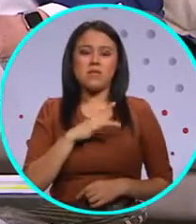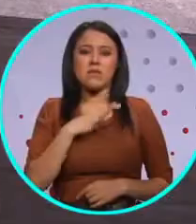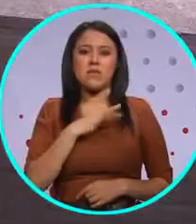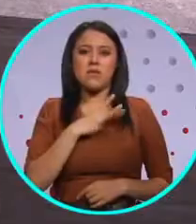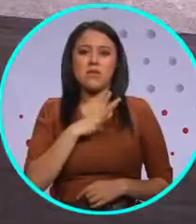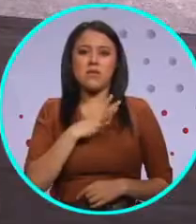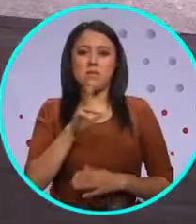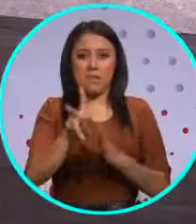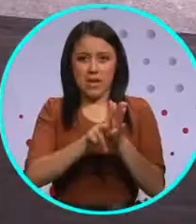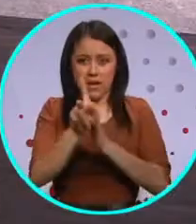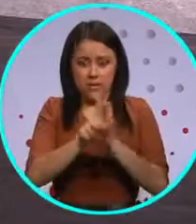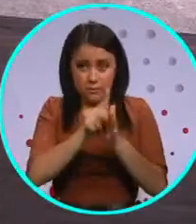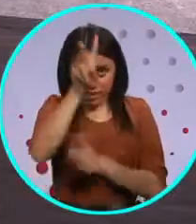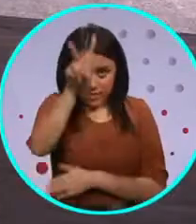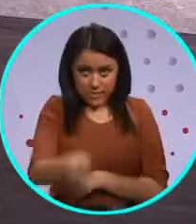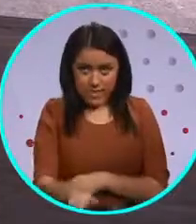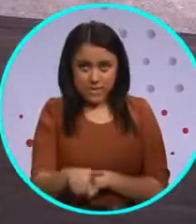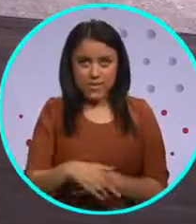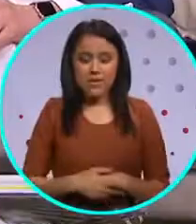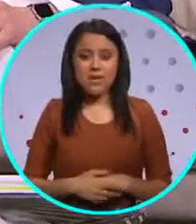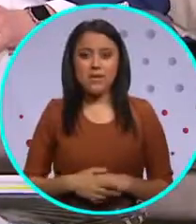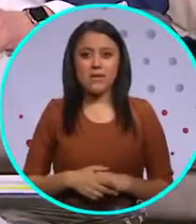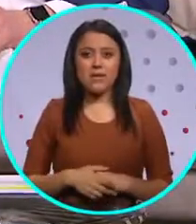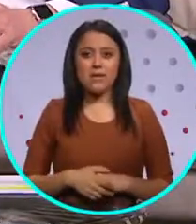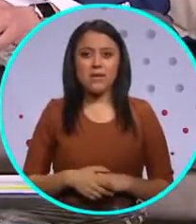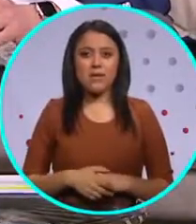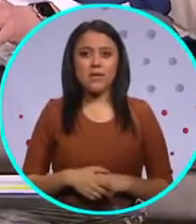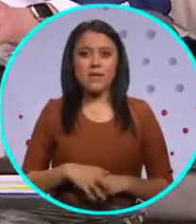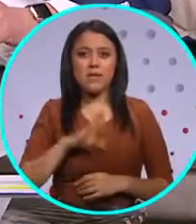las películas de terror de hollywood